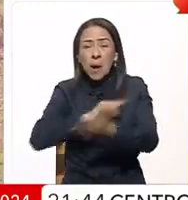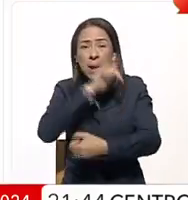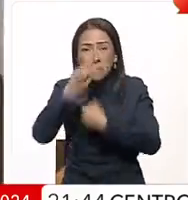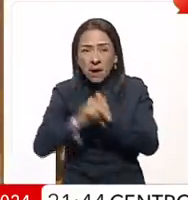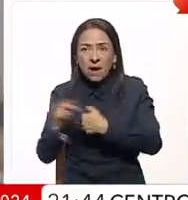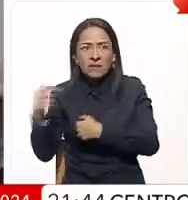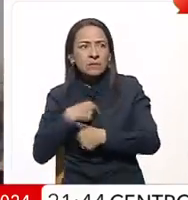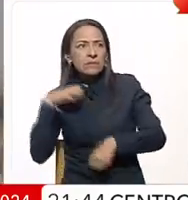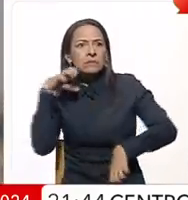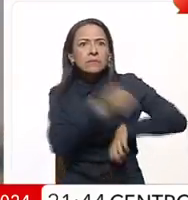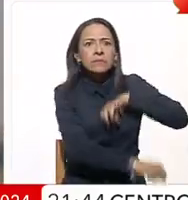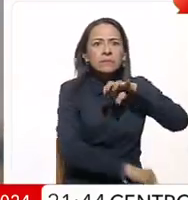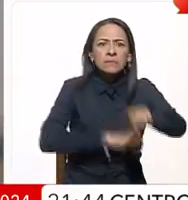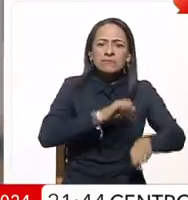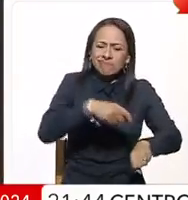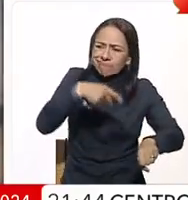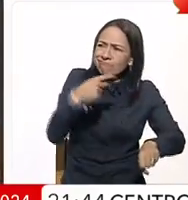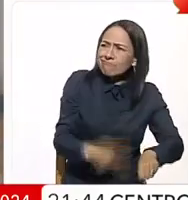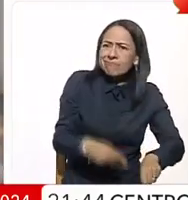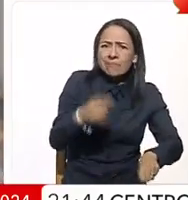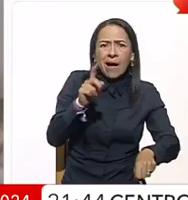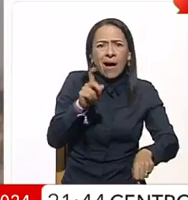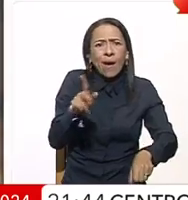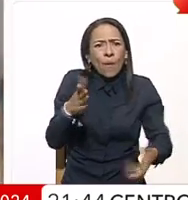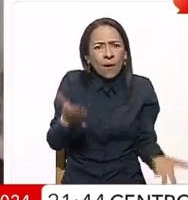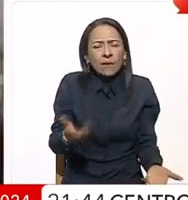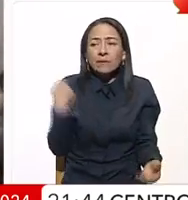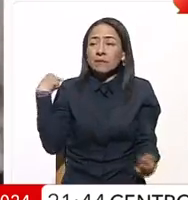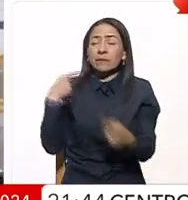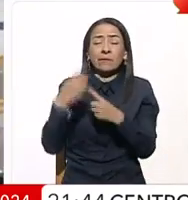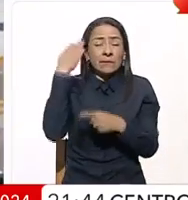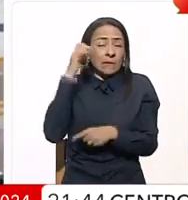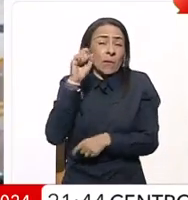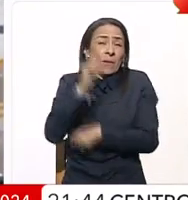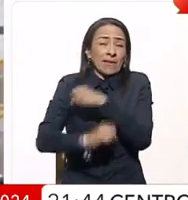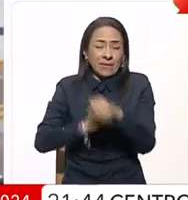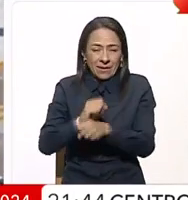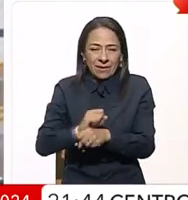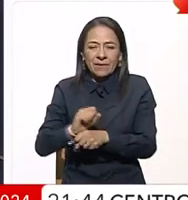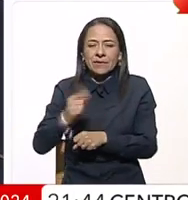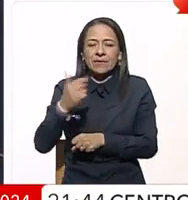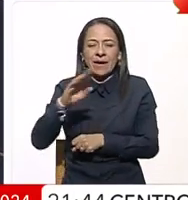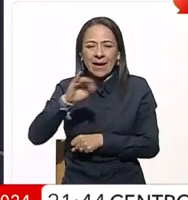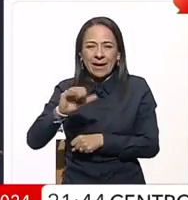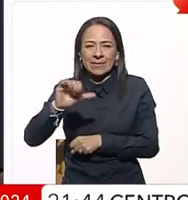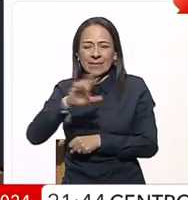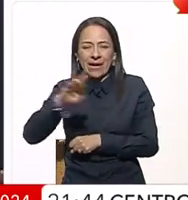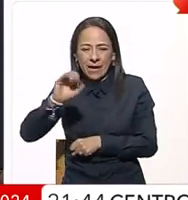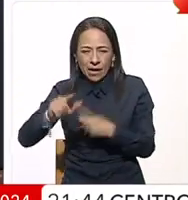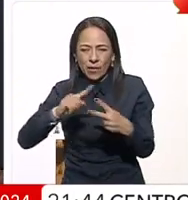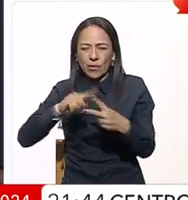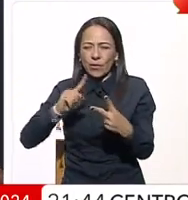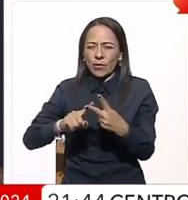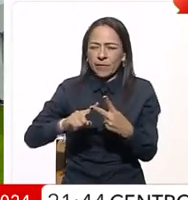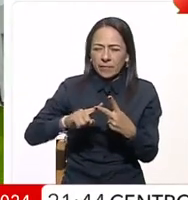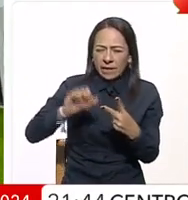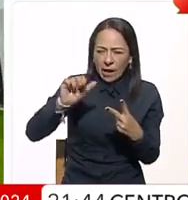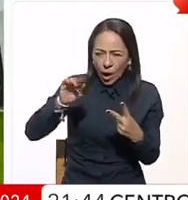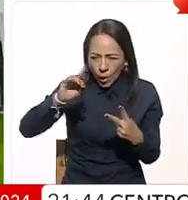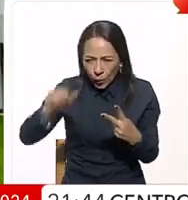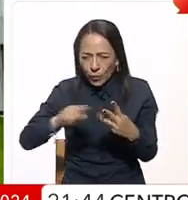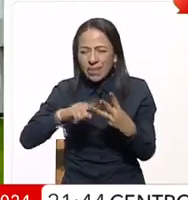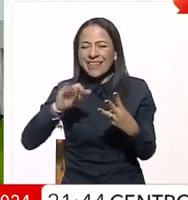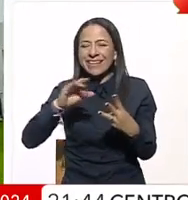agua. Desde hace más de 20 años, transnacionales como Granjas Carroll, Driscoll, la alemana Audi,